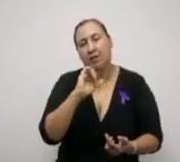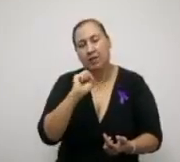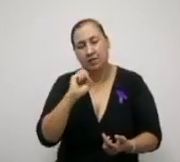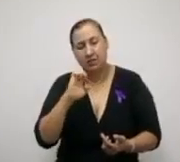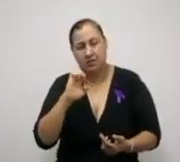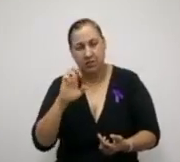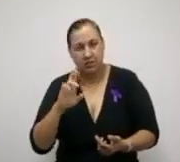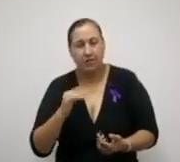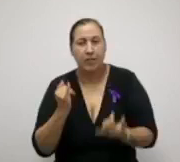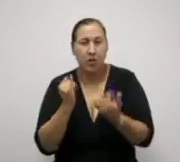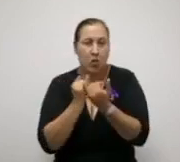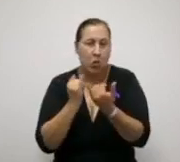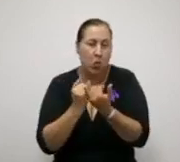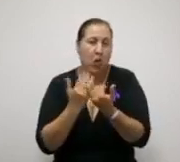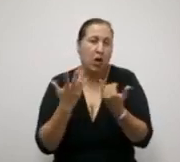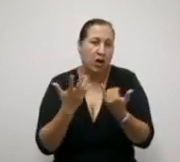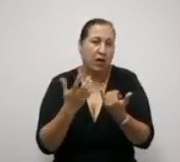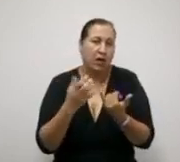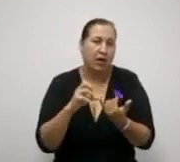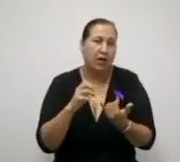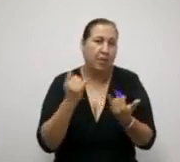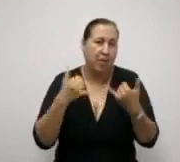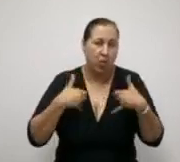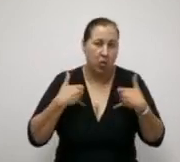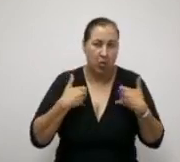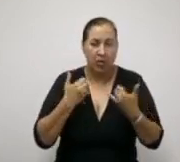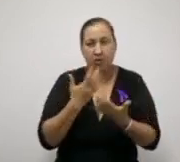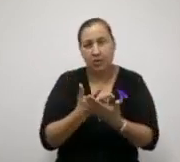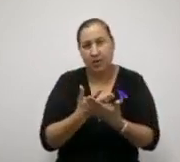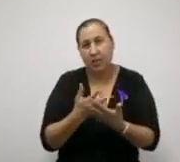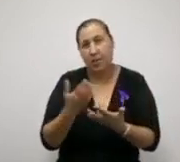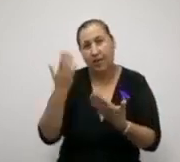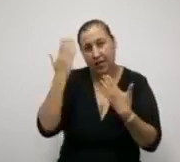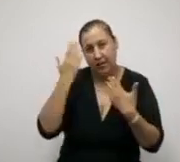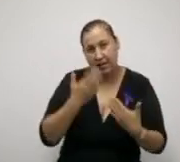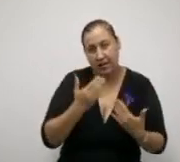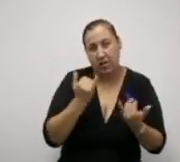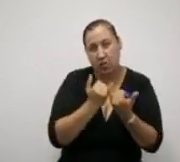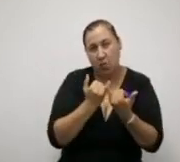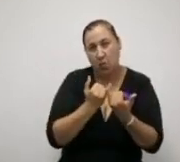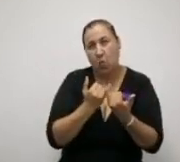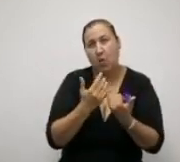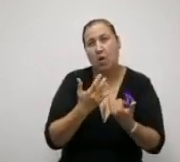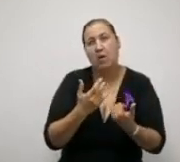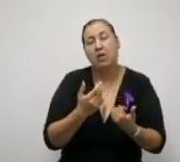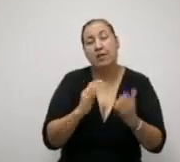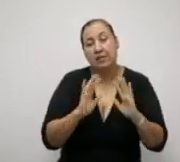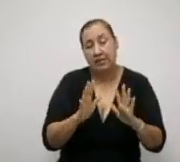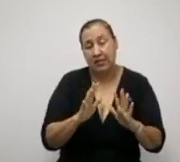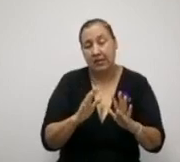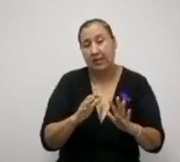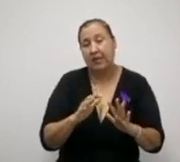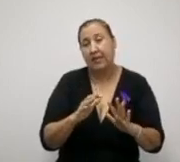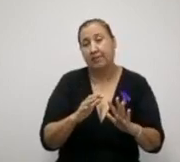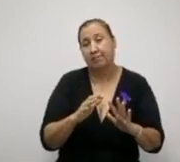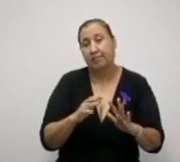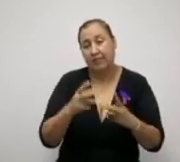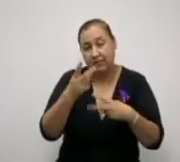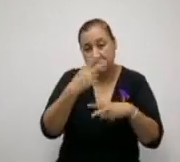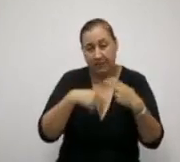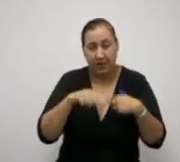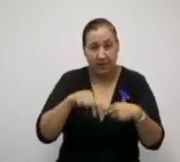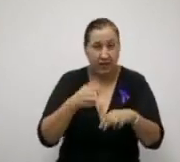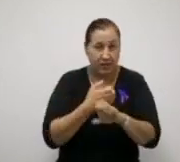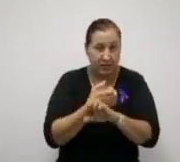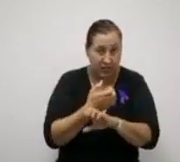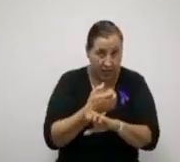De igual manera que con la vacuna para adolescentes estamos en la espera de la llegada a nuestra entidad y una vez que se encuentre dentro del estado